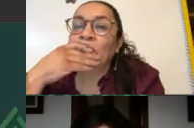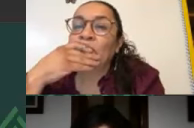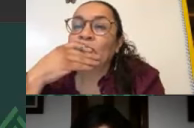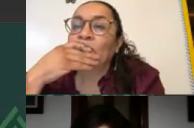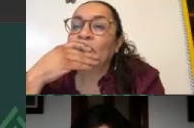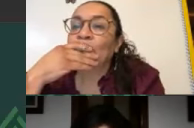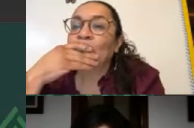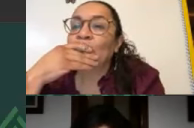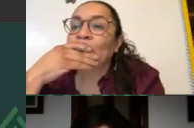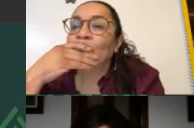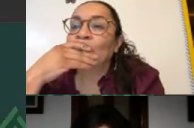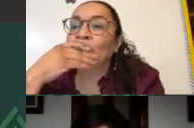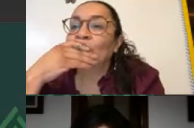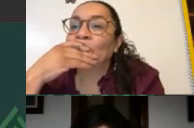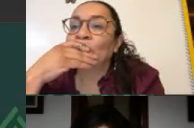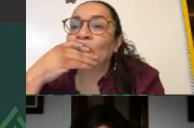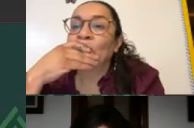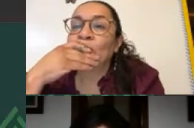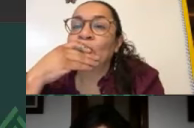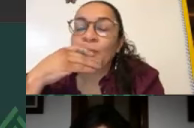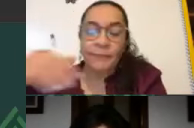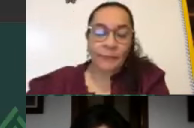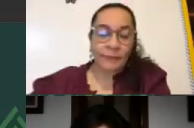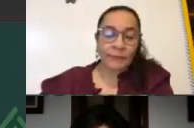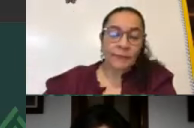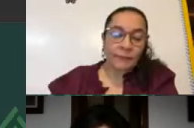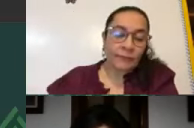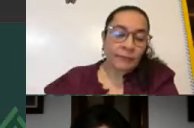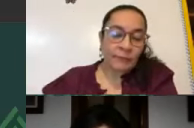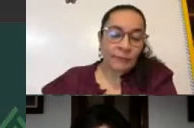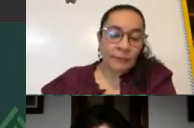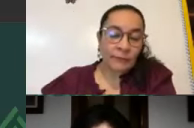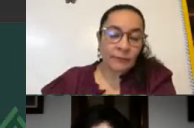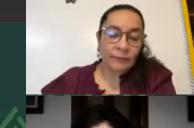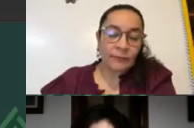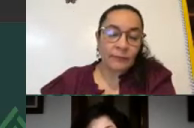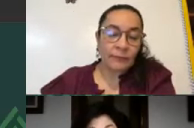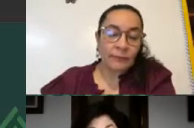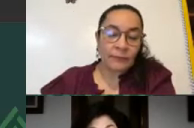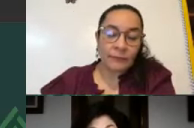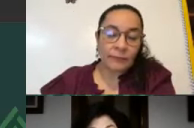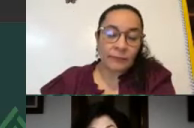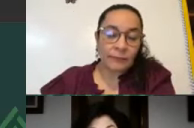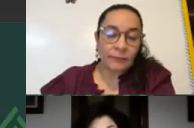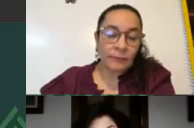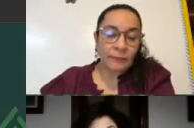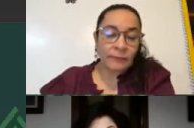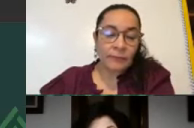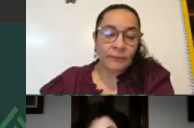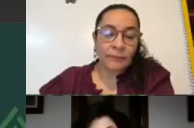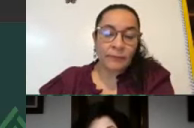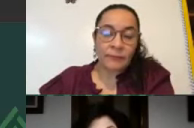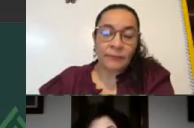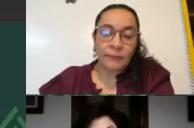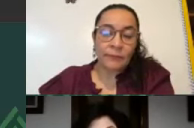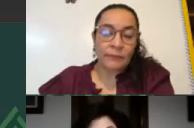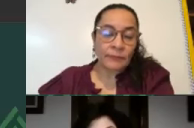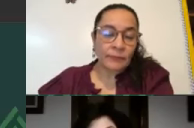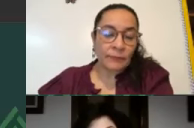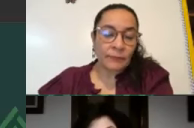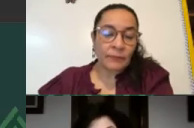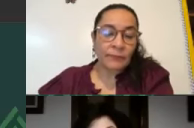en la vía tradicional. Como podrá observar esta soberanía, en este sentido la reforma es incluyente, al